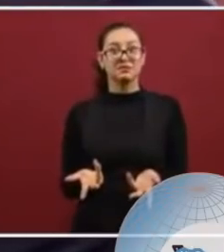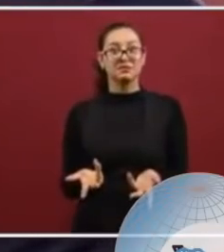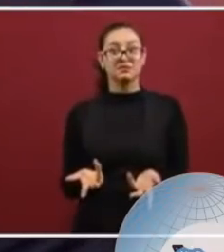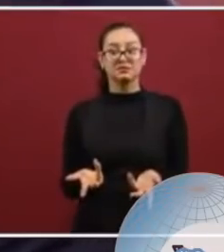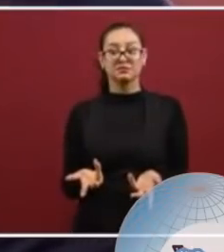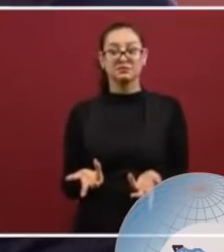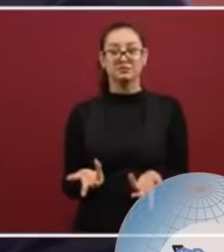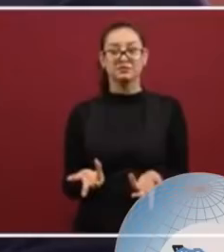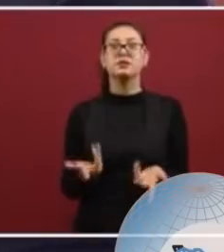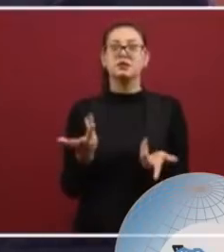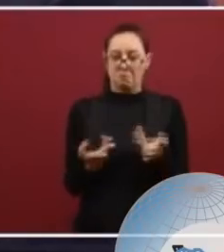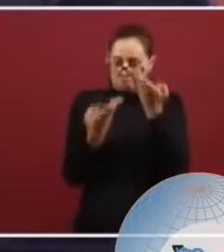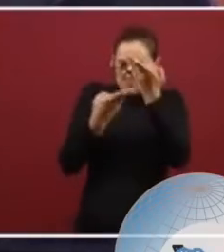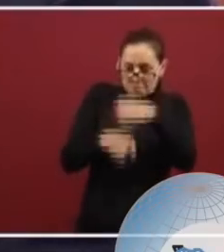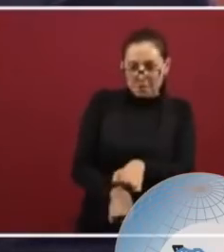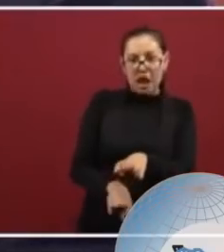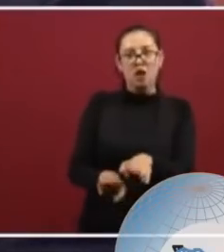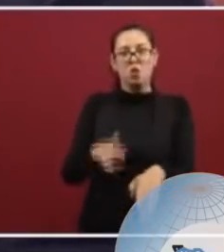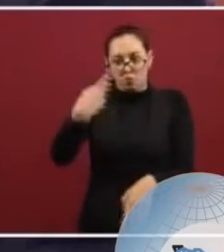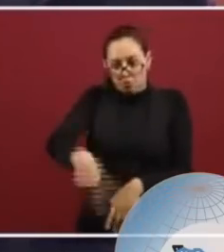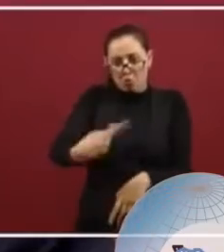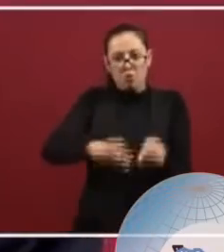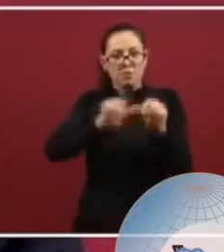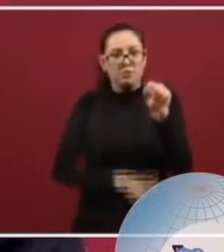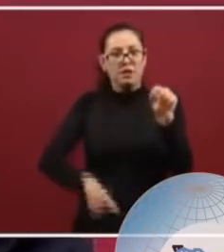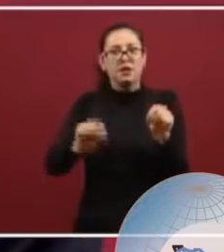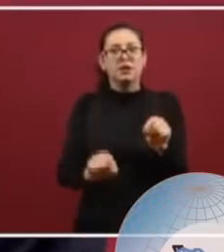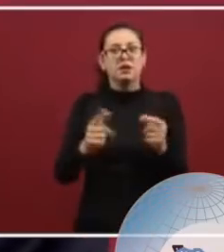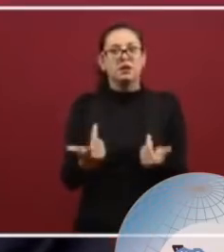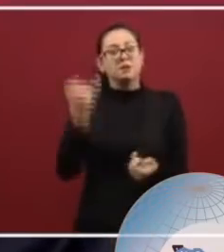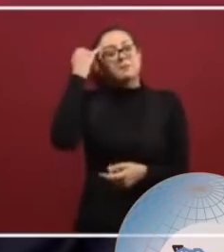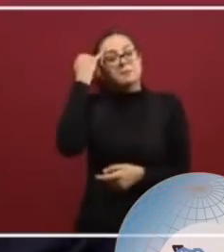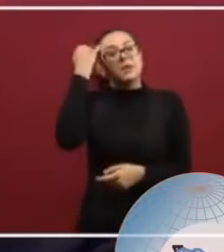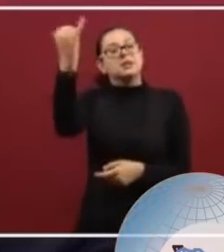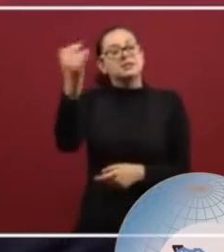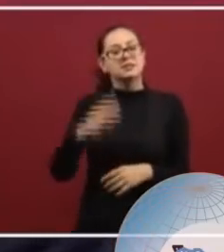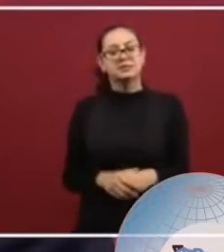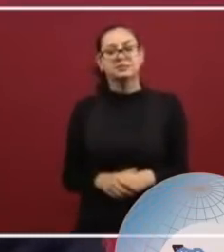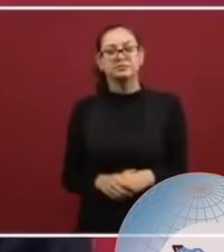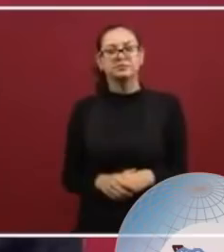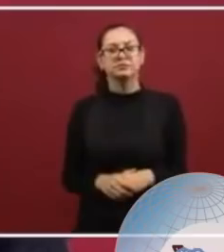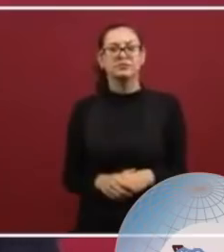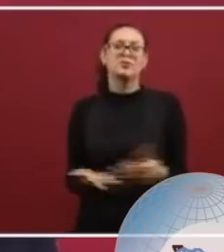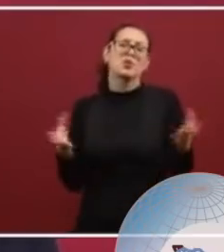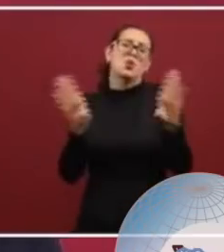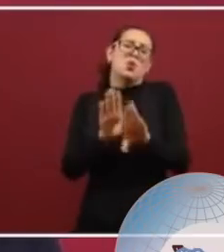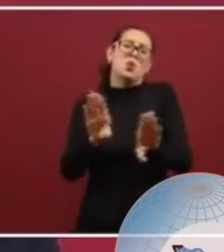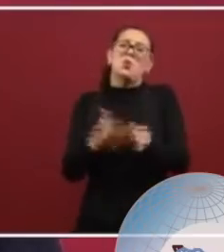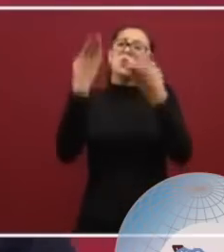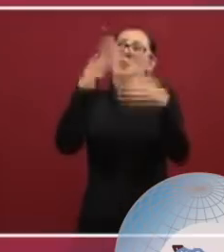Les hablaba yo del Banco de Bienestar. ¿Cómo tenemos sucursales en pueblos